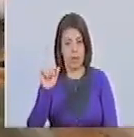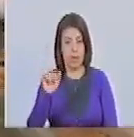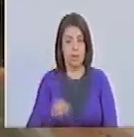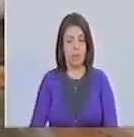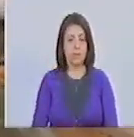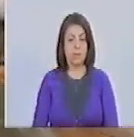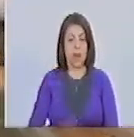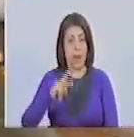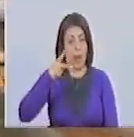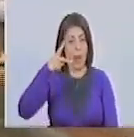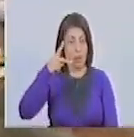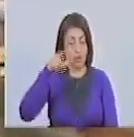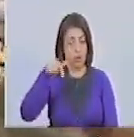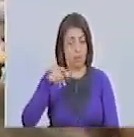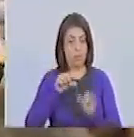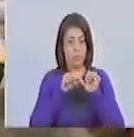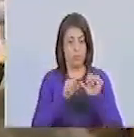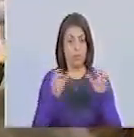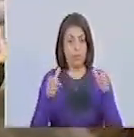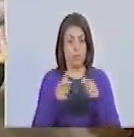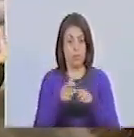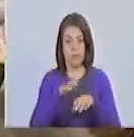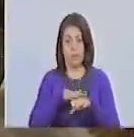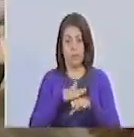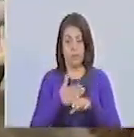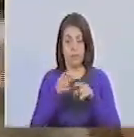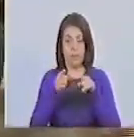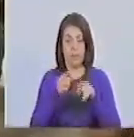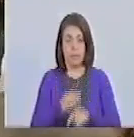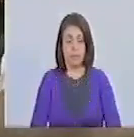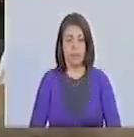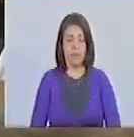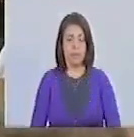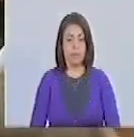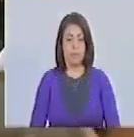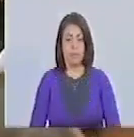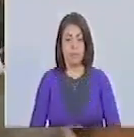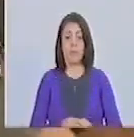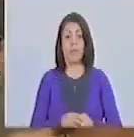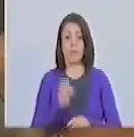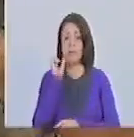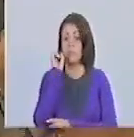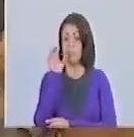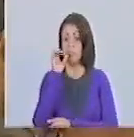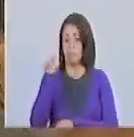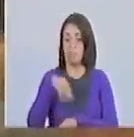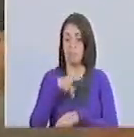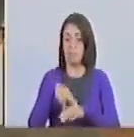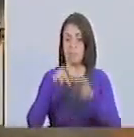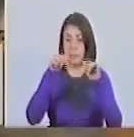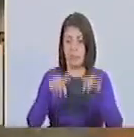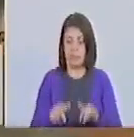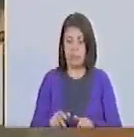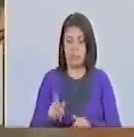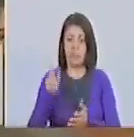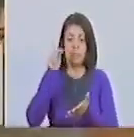Jiménez. Esta instalación se dio en el hemiciclo protocolar y contamos con la